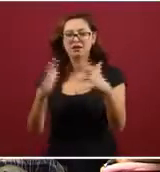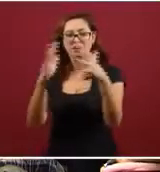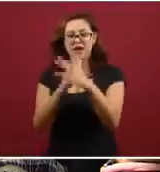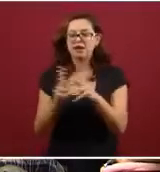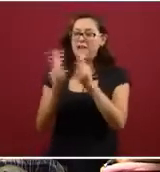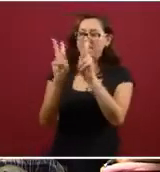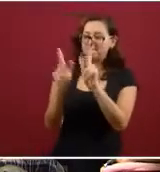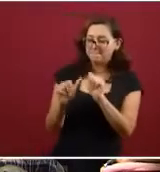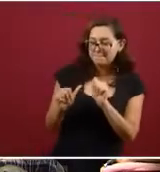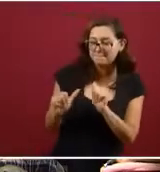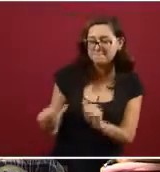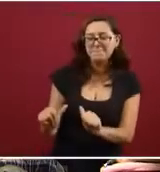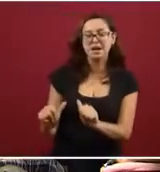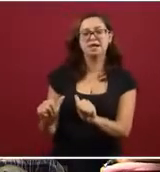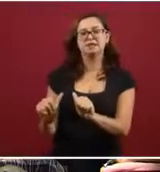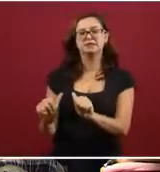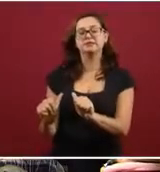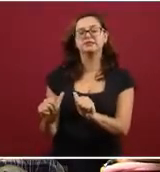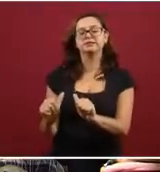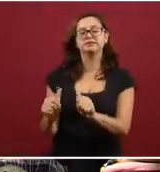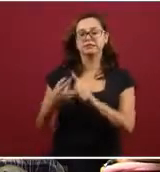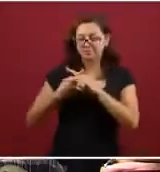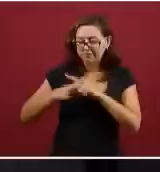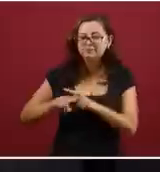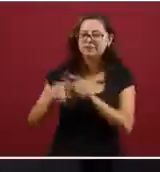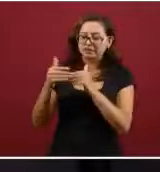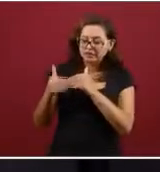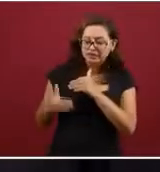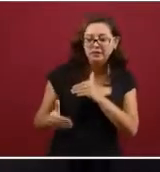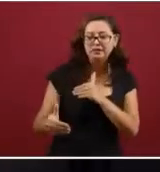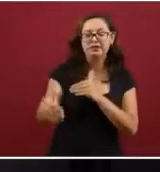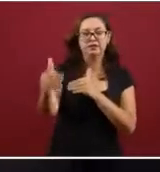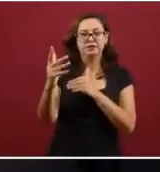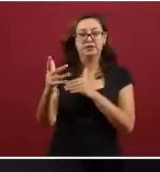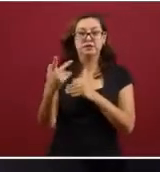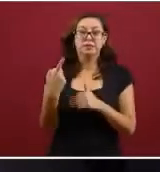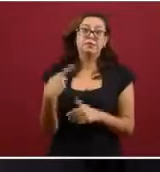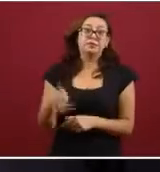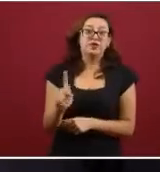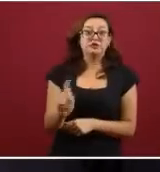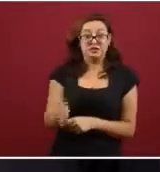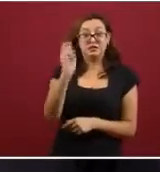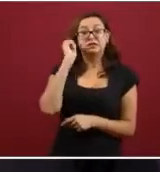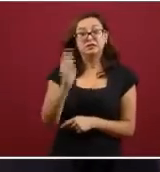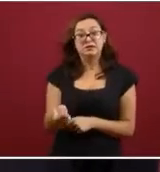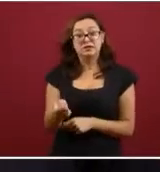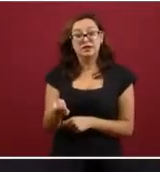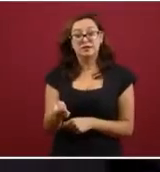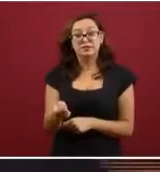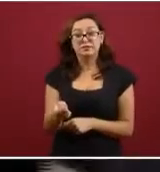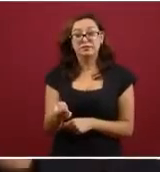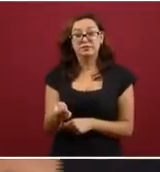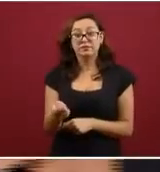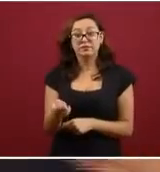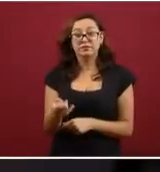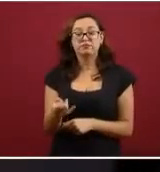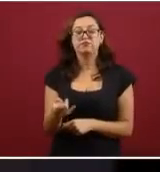la cuarta transformación. Pero eso no significa que no